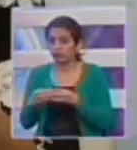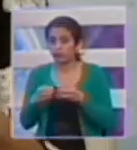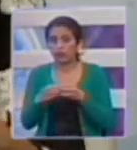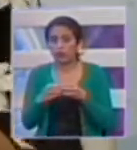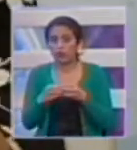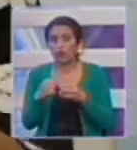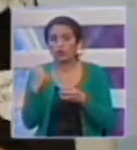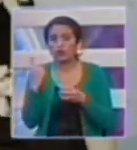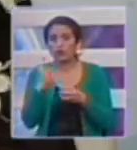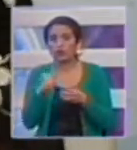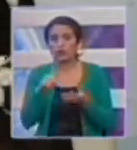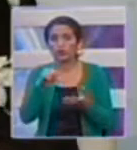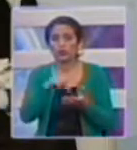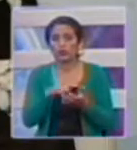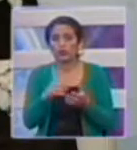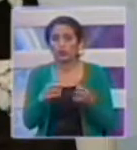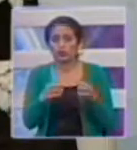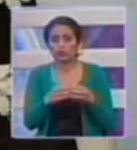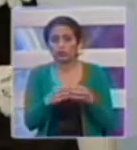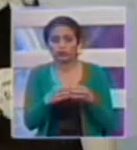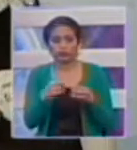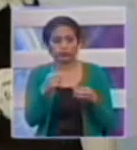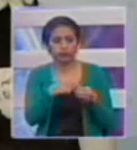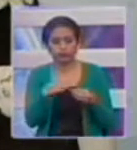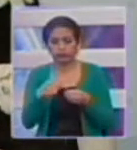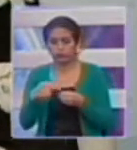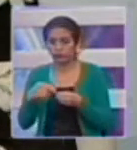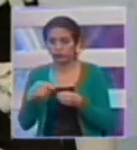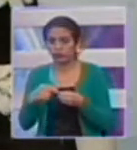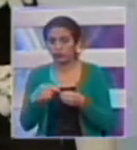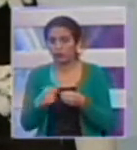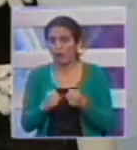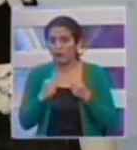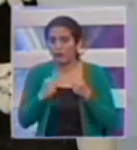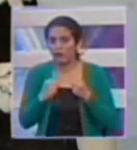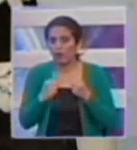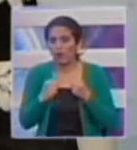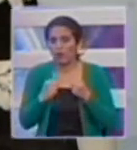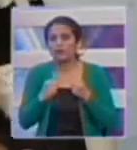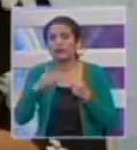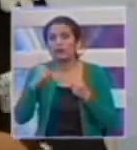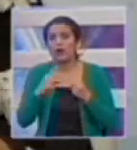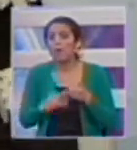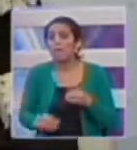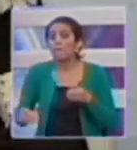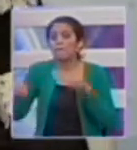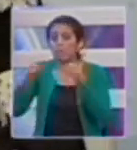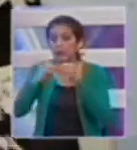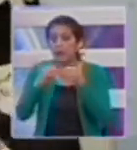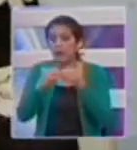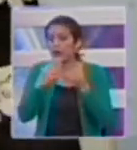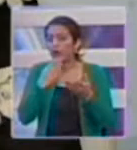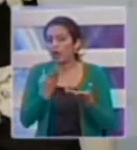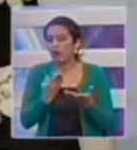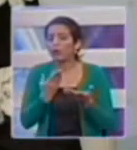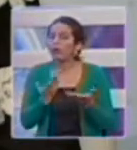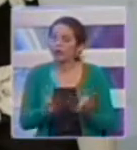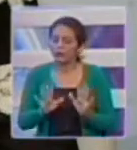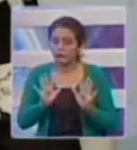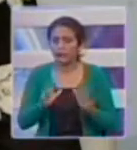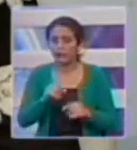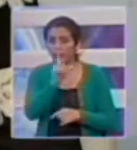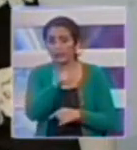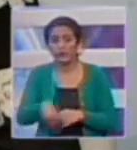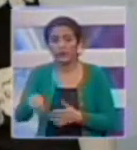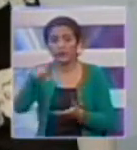tres o cuatro grandes alianzas. Y por otro lado, creo que vamos a tener que hacer un esfuerzo adicional en decirle a la ciudadanía que